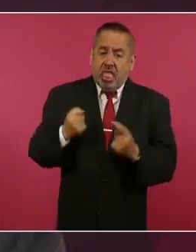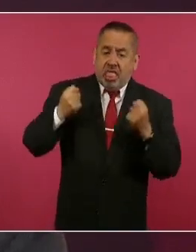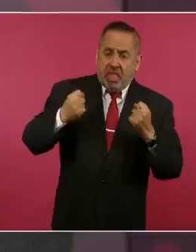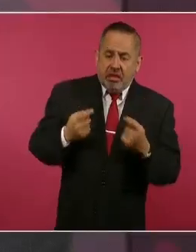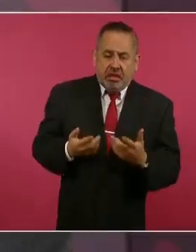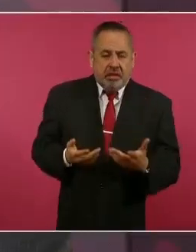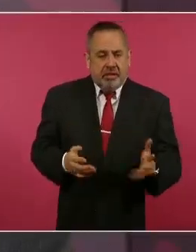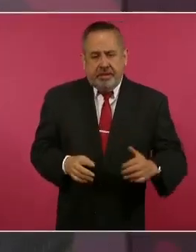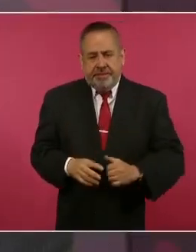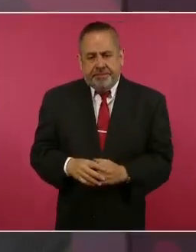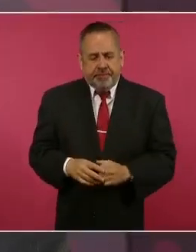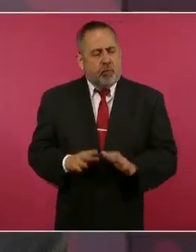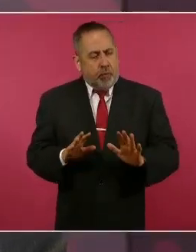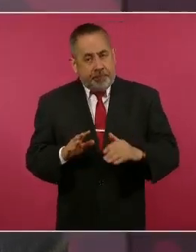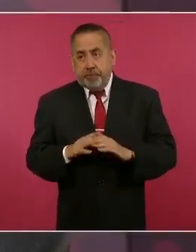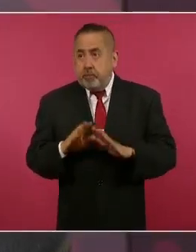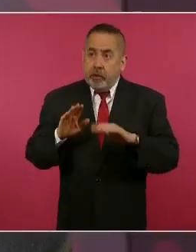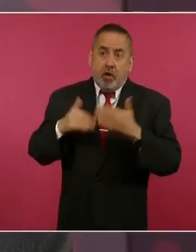Y afuera igual,